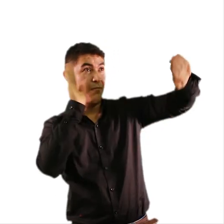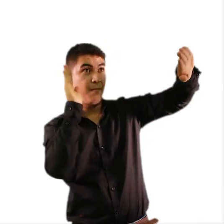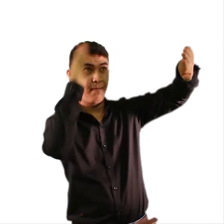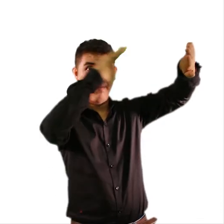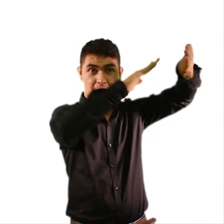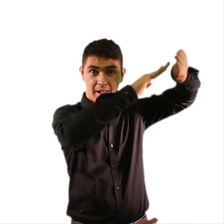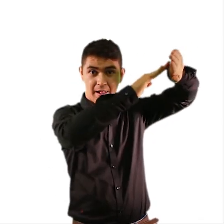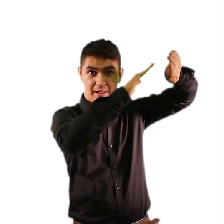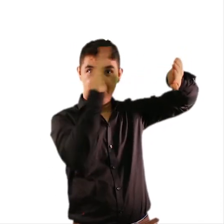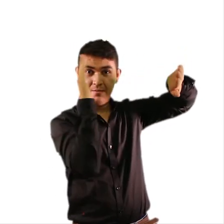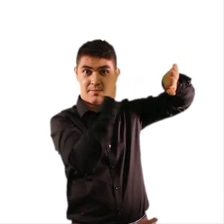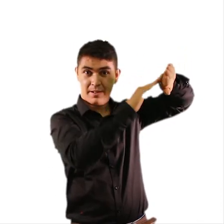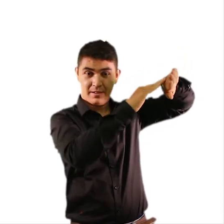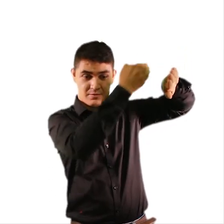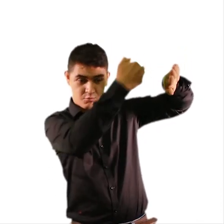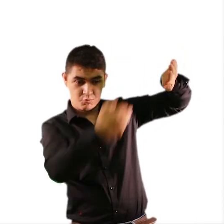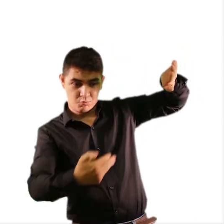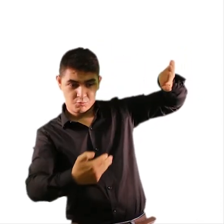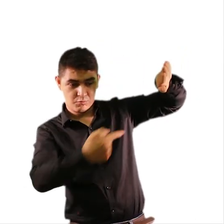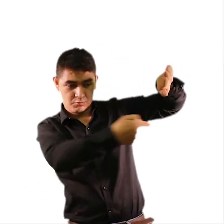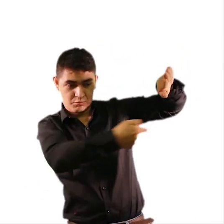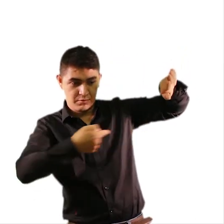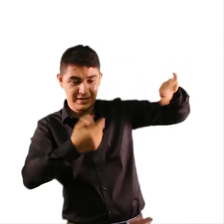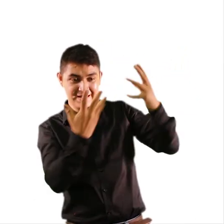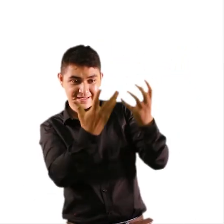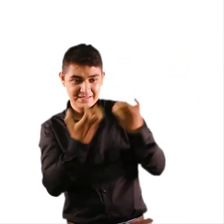la escalera,